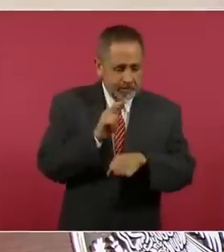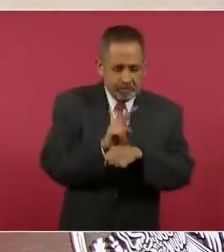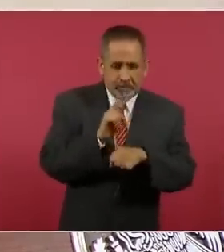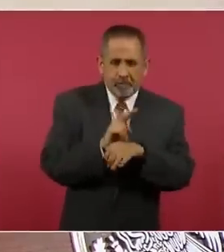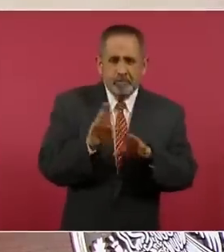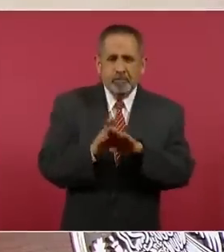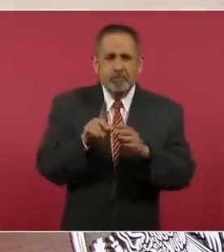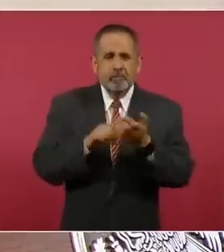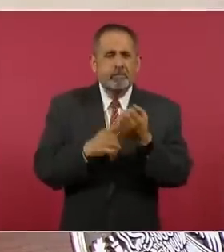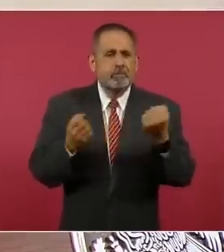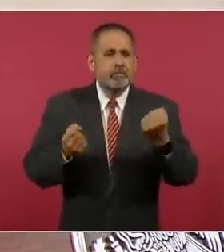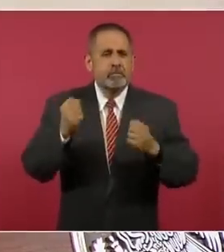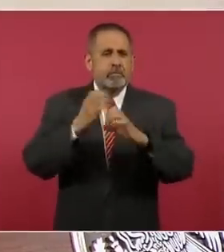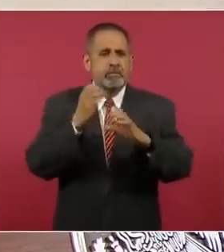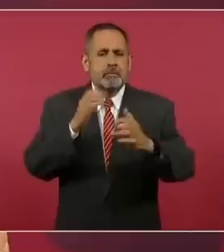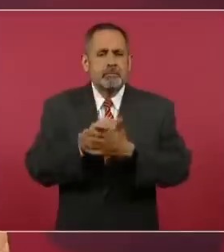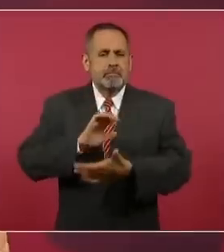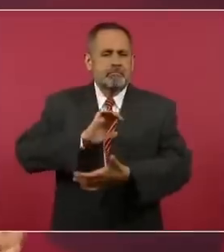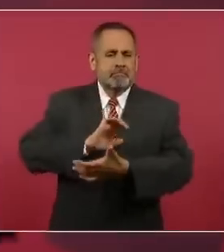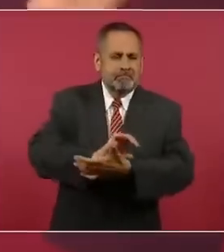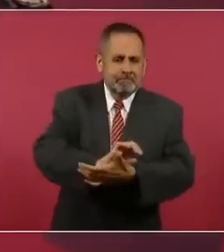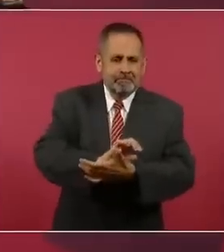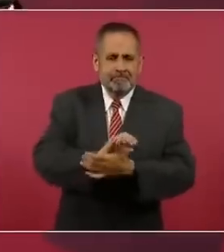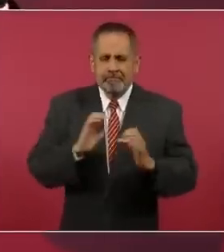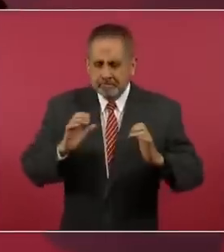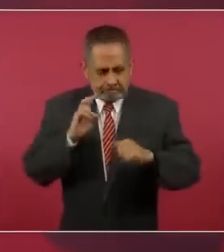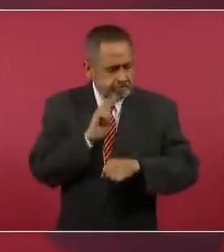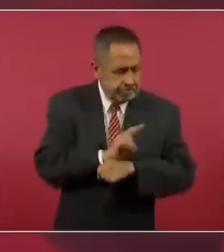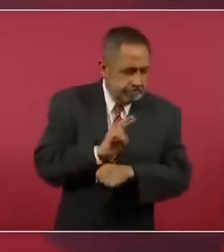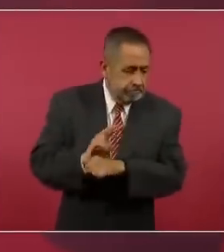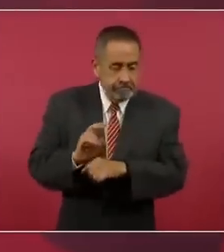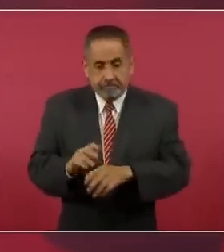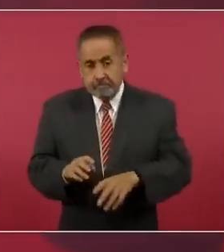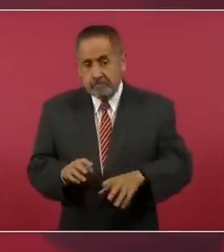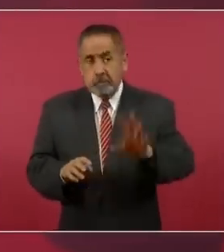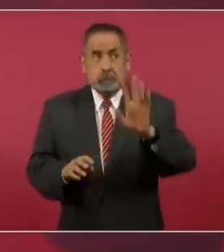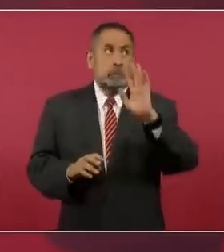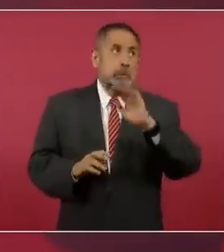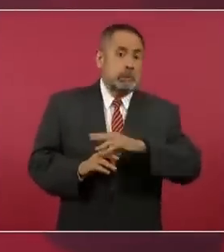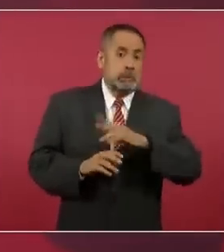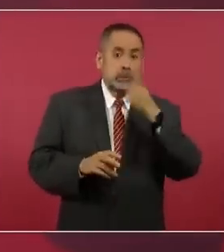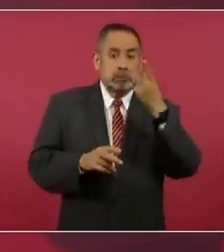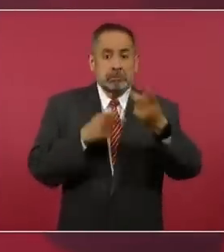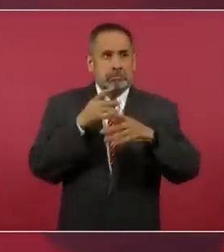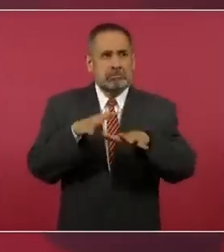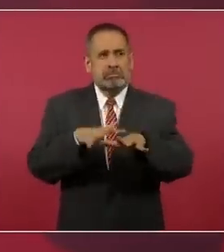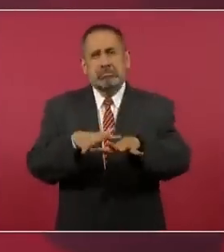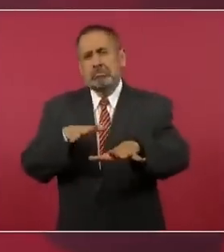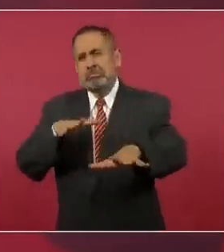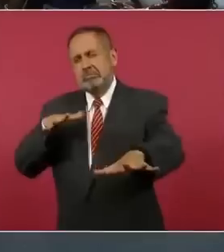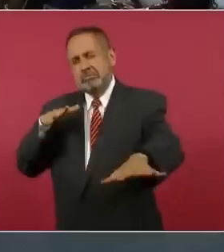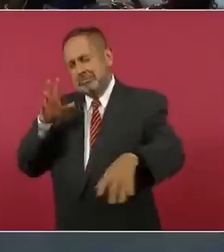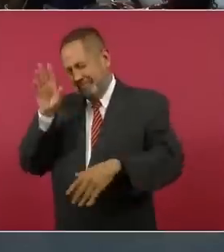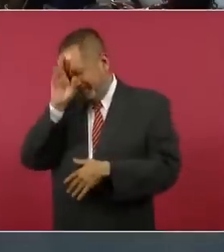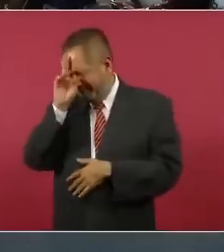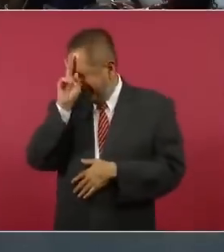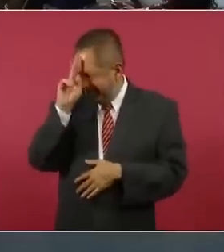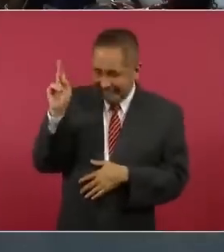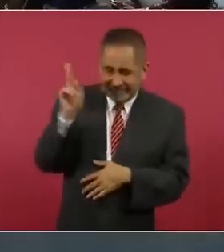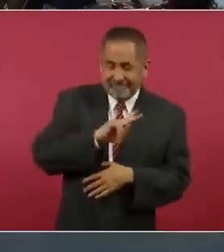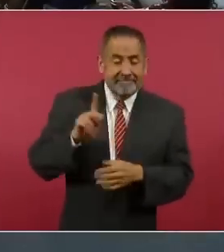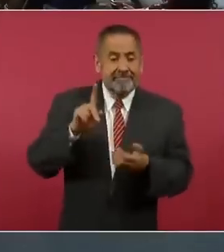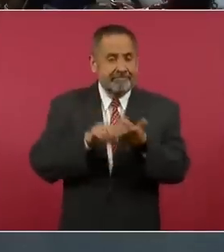de los camiones y se hizo todo un embotellamiento en la frontera